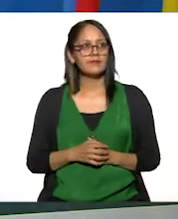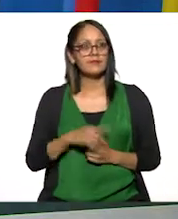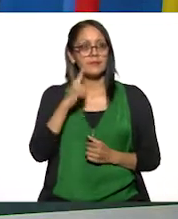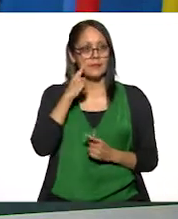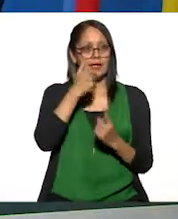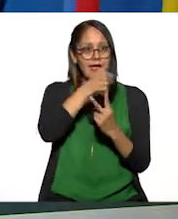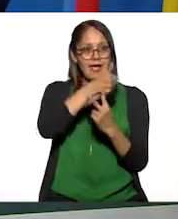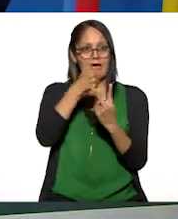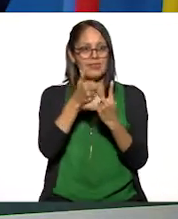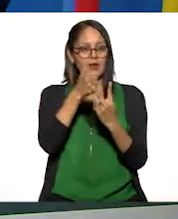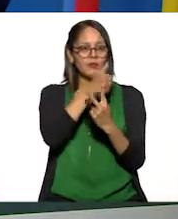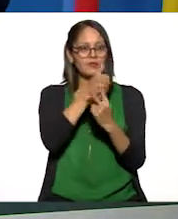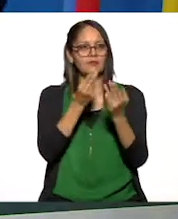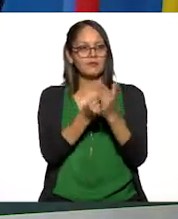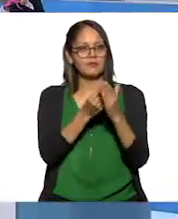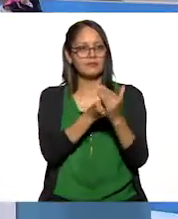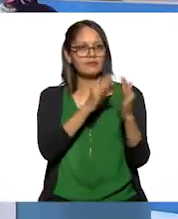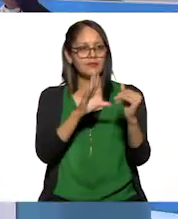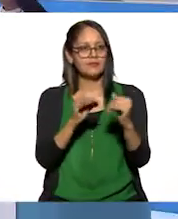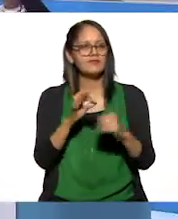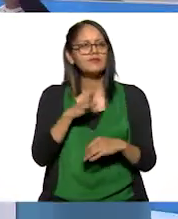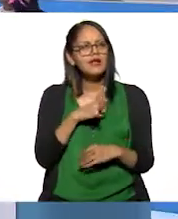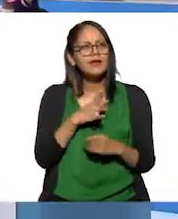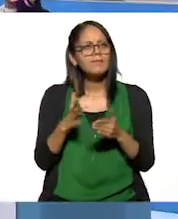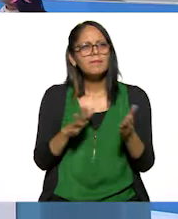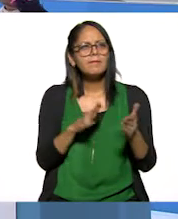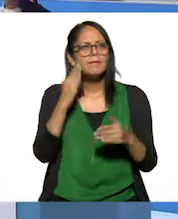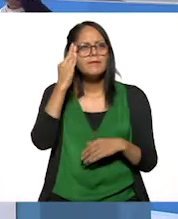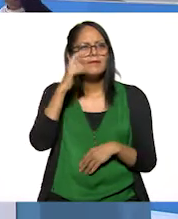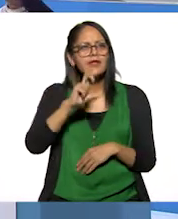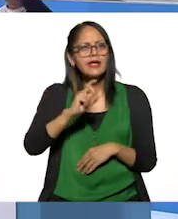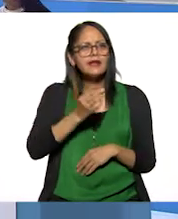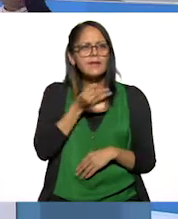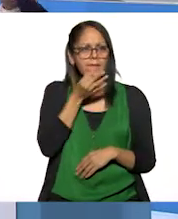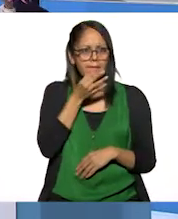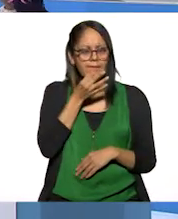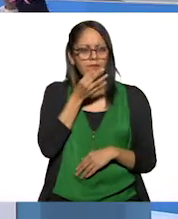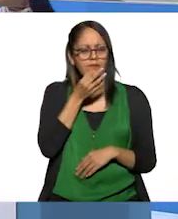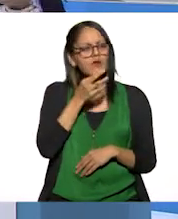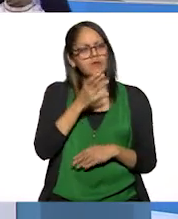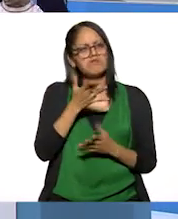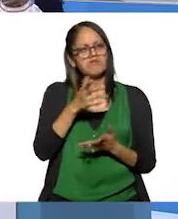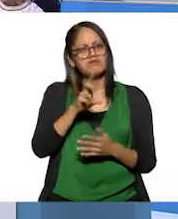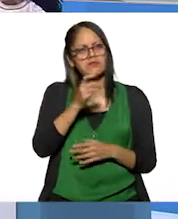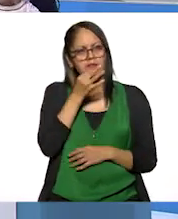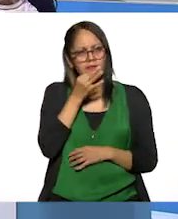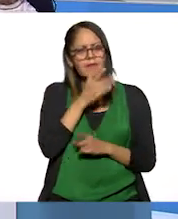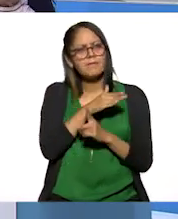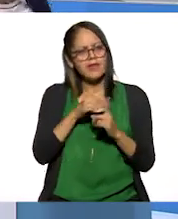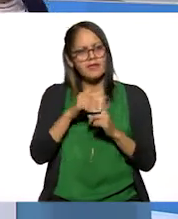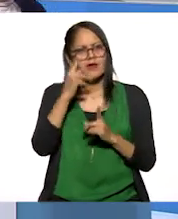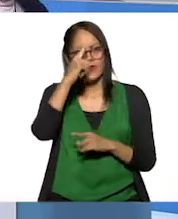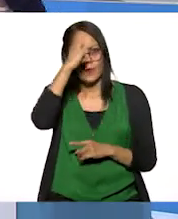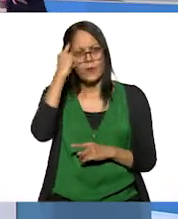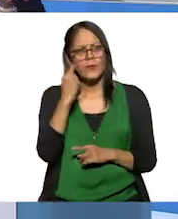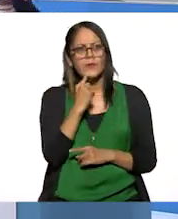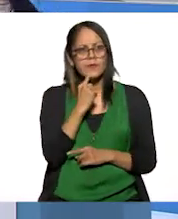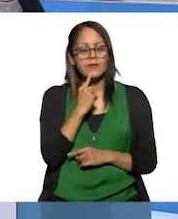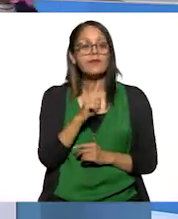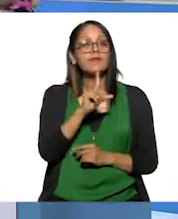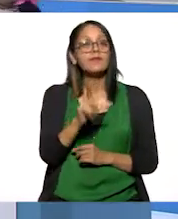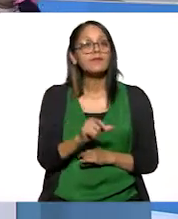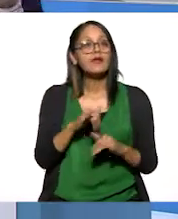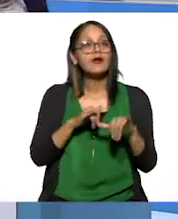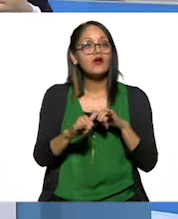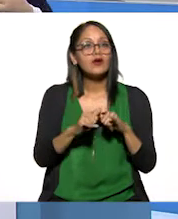cada clase de geografía tiene una duración de 30 minutos, media hora, y tenemos dos clases